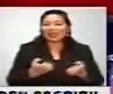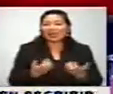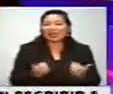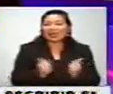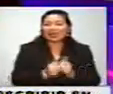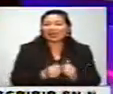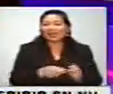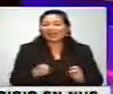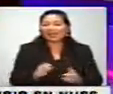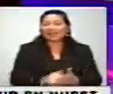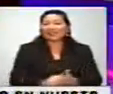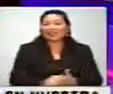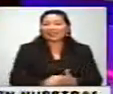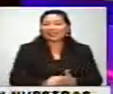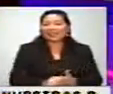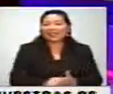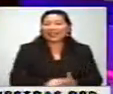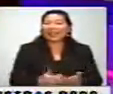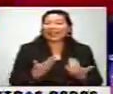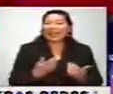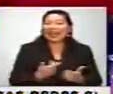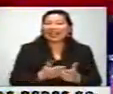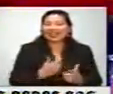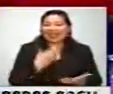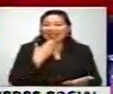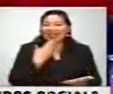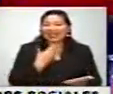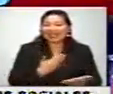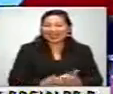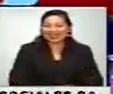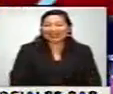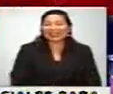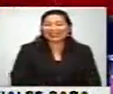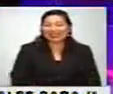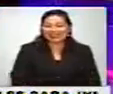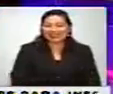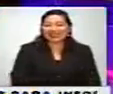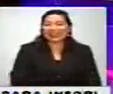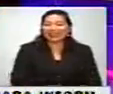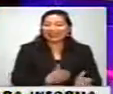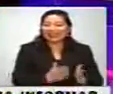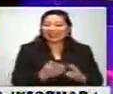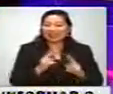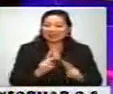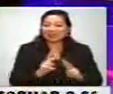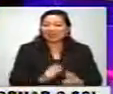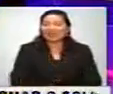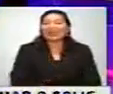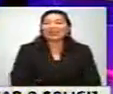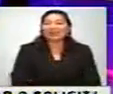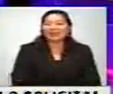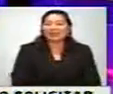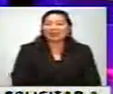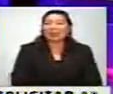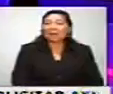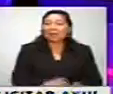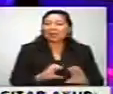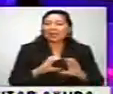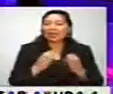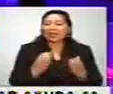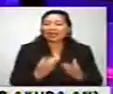que va a ir corriendo hacia el hemiciclo. La dejamos libre. Muchísimas gracias, congresista. Y nosotros tenemos ya imágenes justamente del